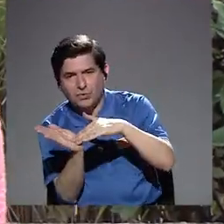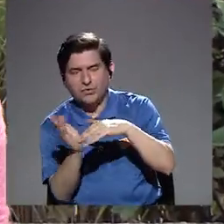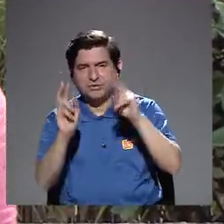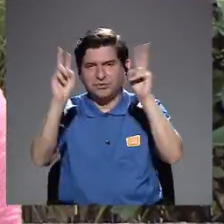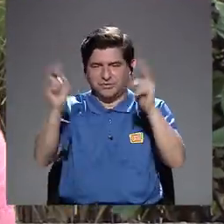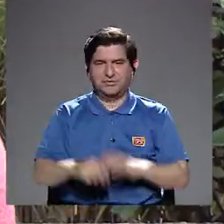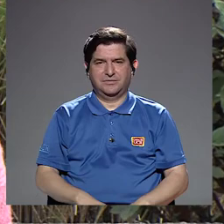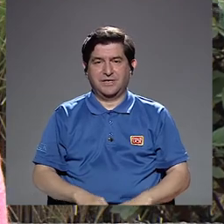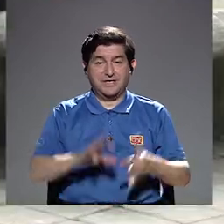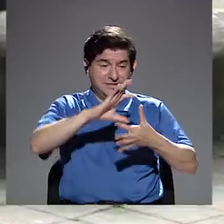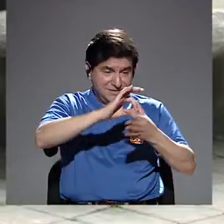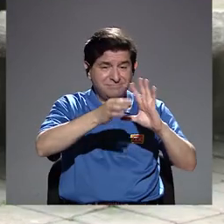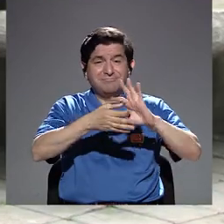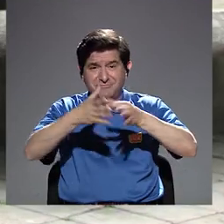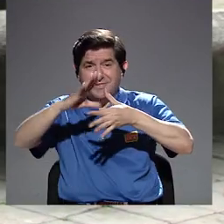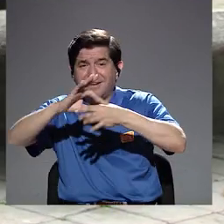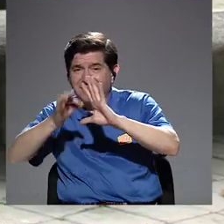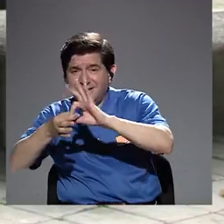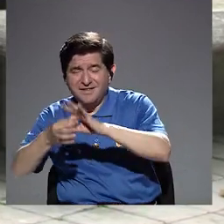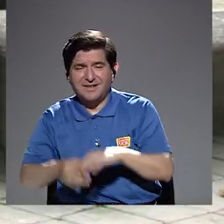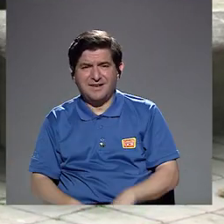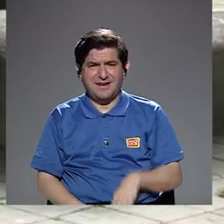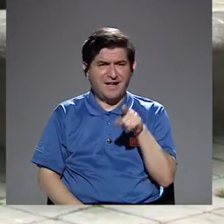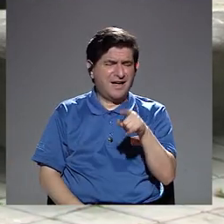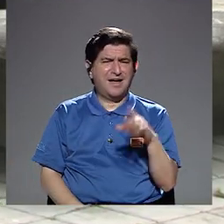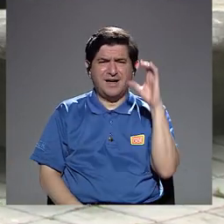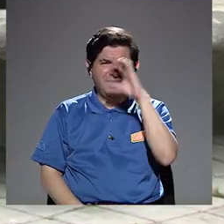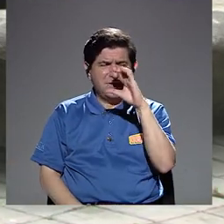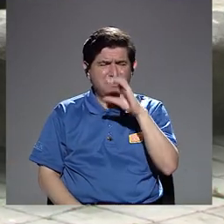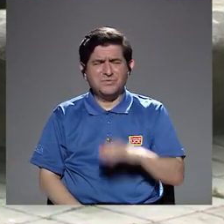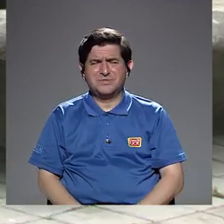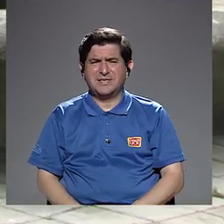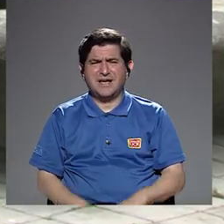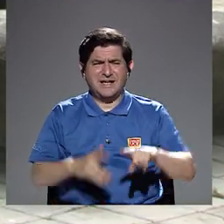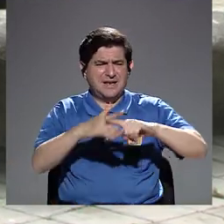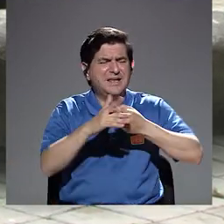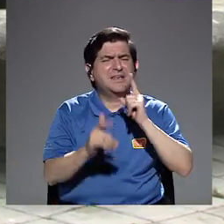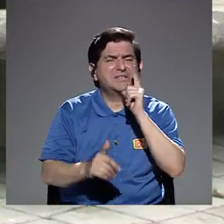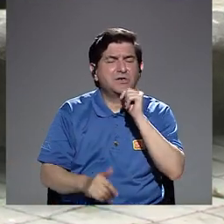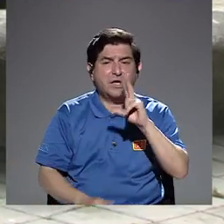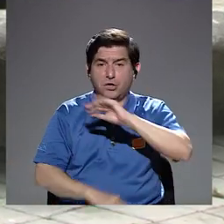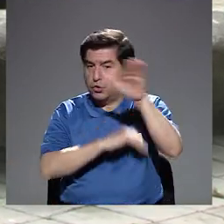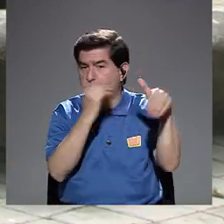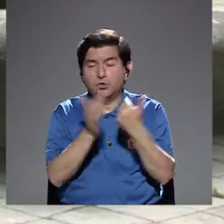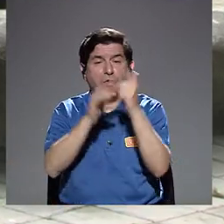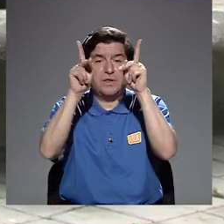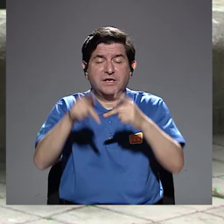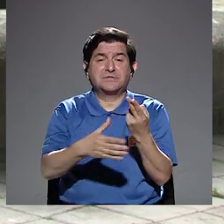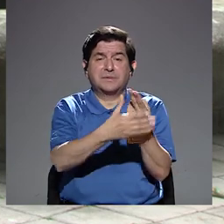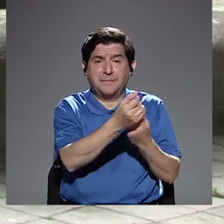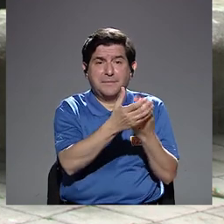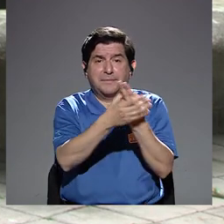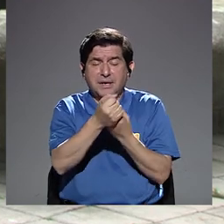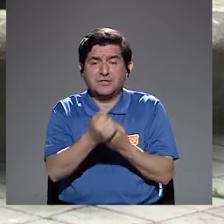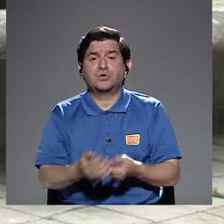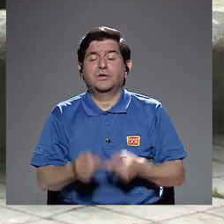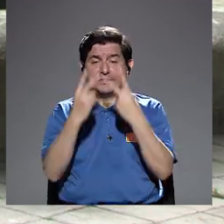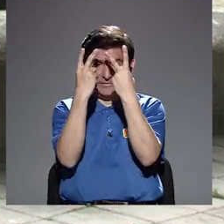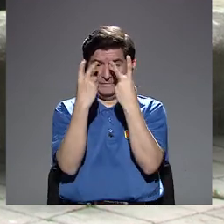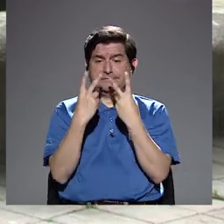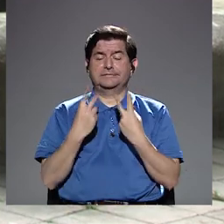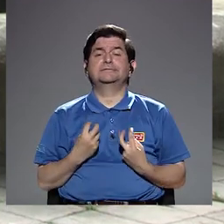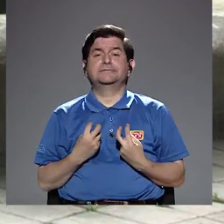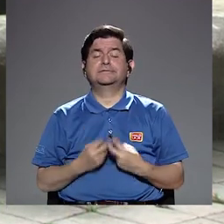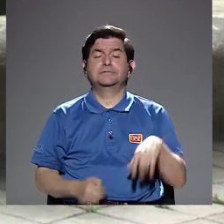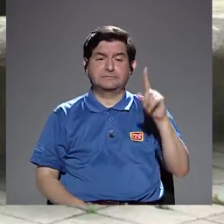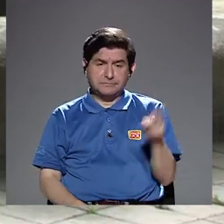entonces, desgraciadamente, ahí no es buscar quién empezó, simplemente es todas las parejas que hayas tenido que se revisen